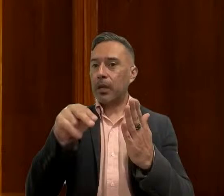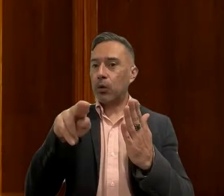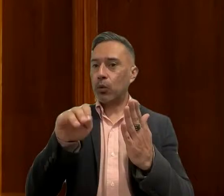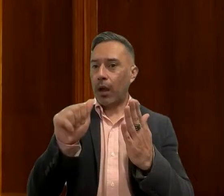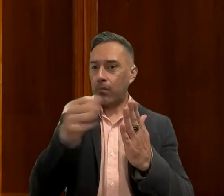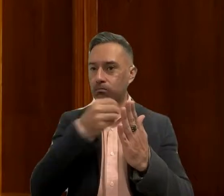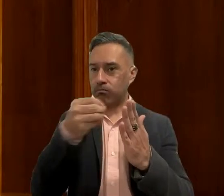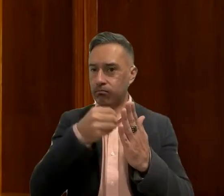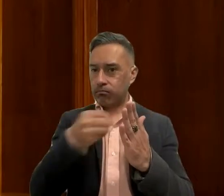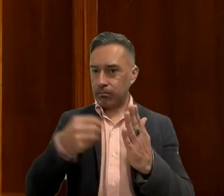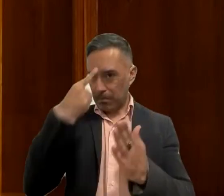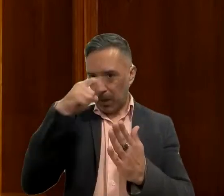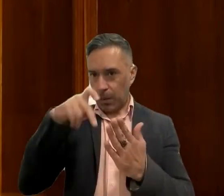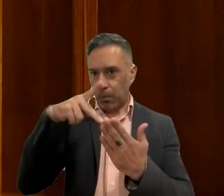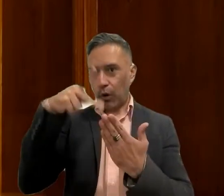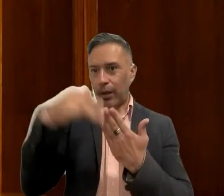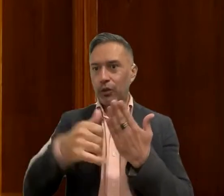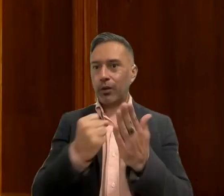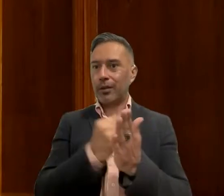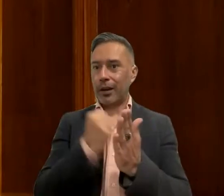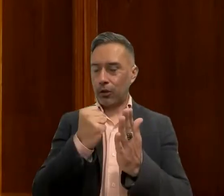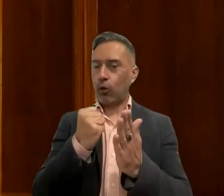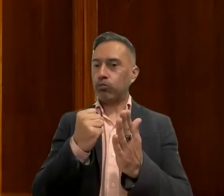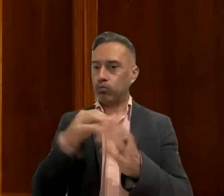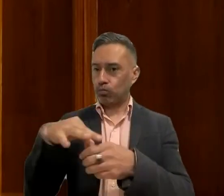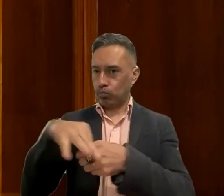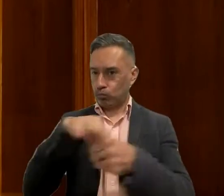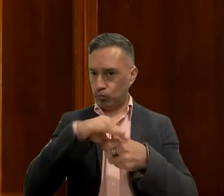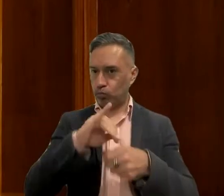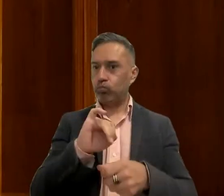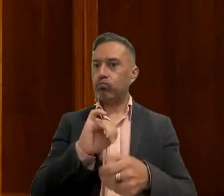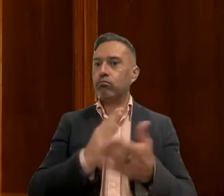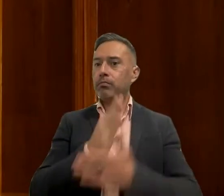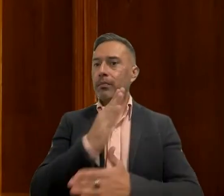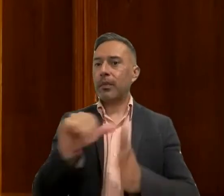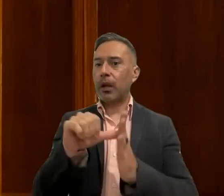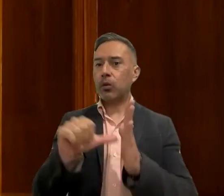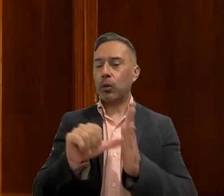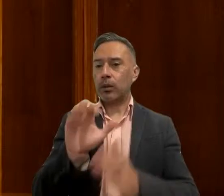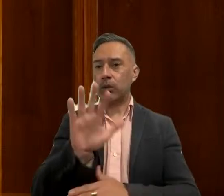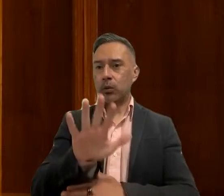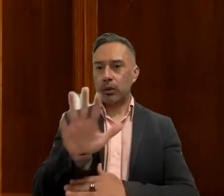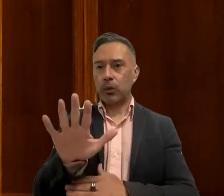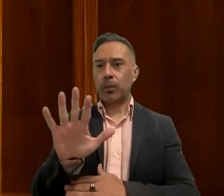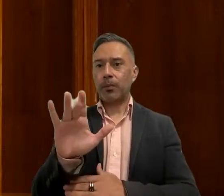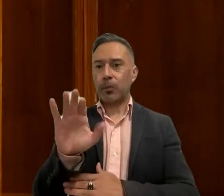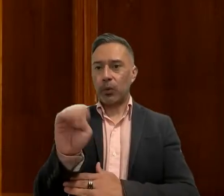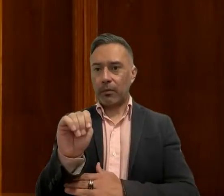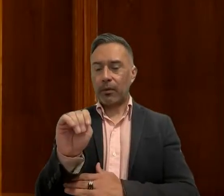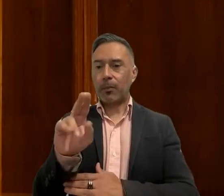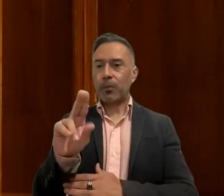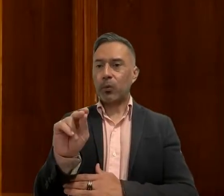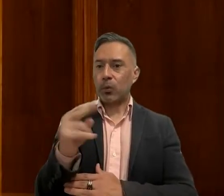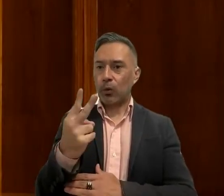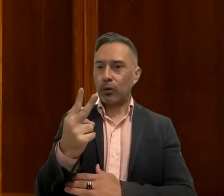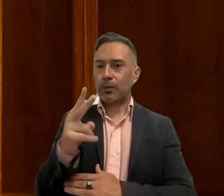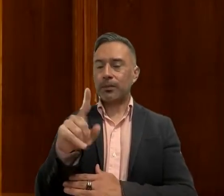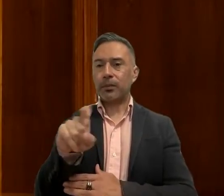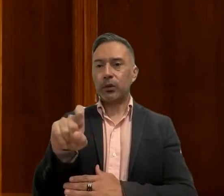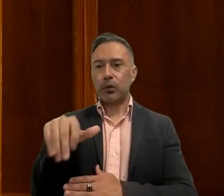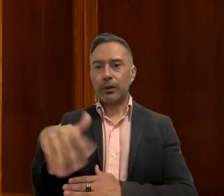reforman y adicionan los artículos 55, 59, 82,